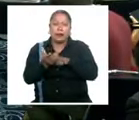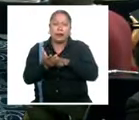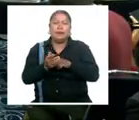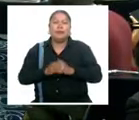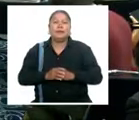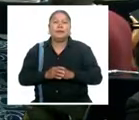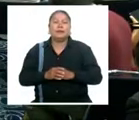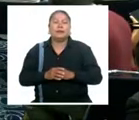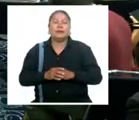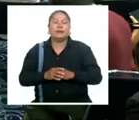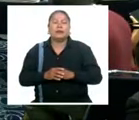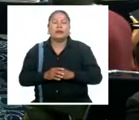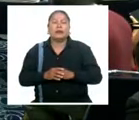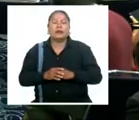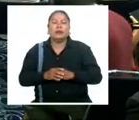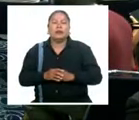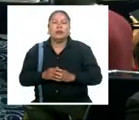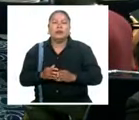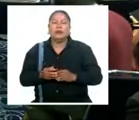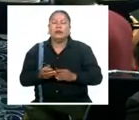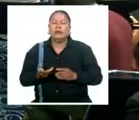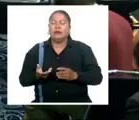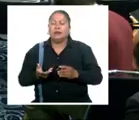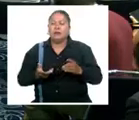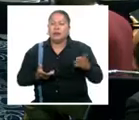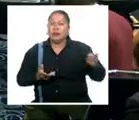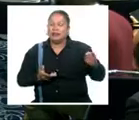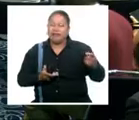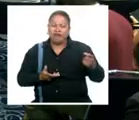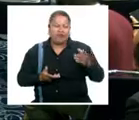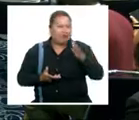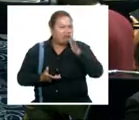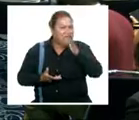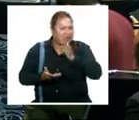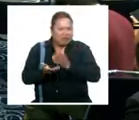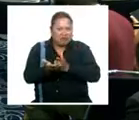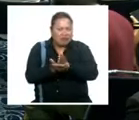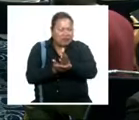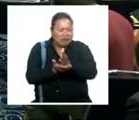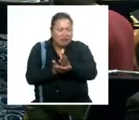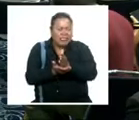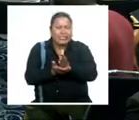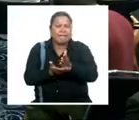de la comunidad, donde nos impedían trabajar,